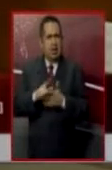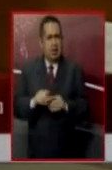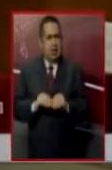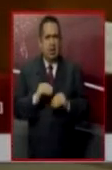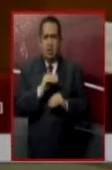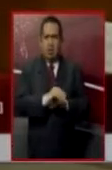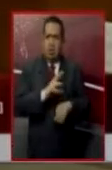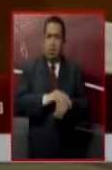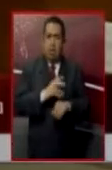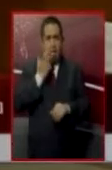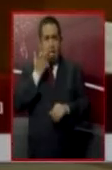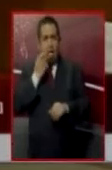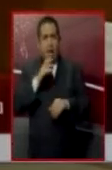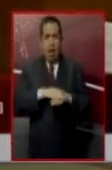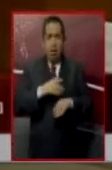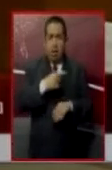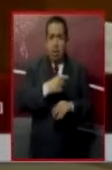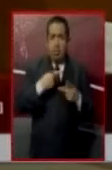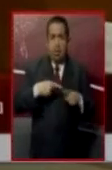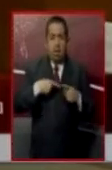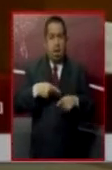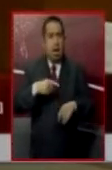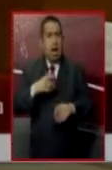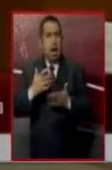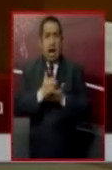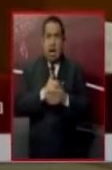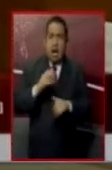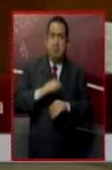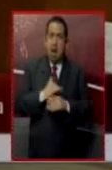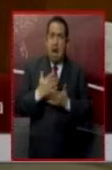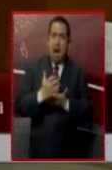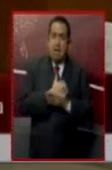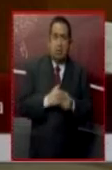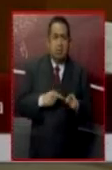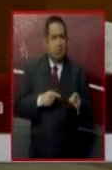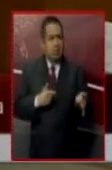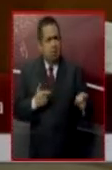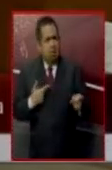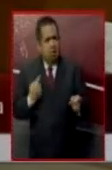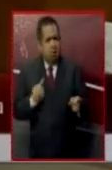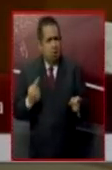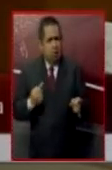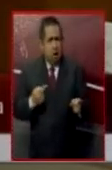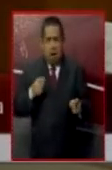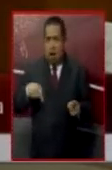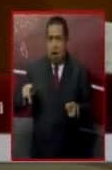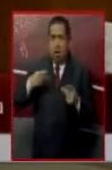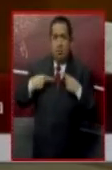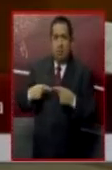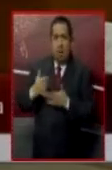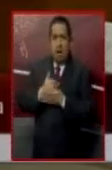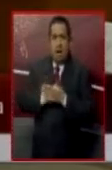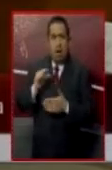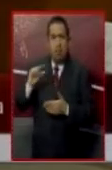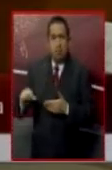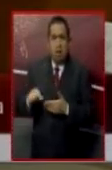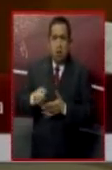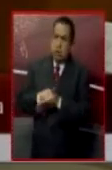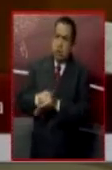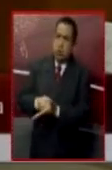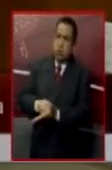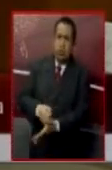exenciones fiscales a las personas de mayores ingresos, al tiempo que presiona y persigue a los